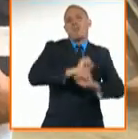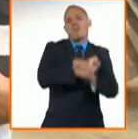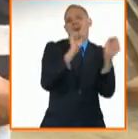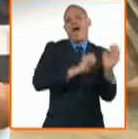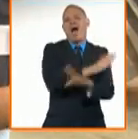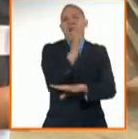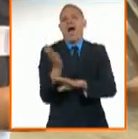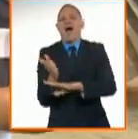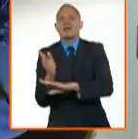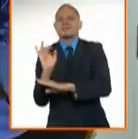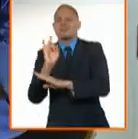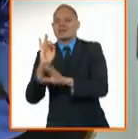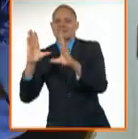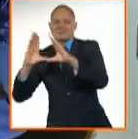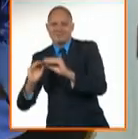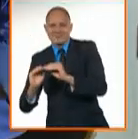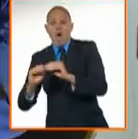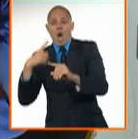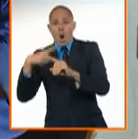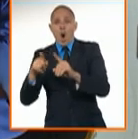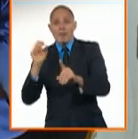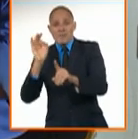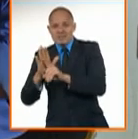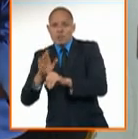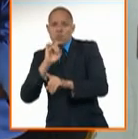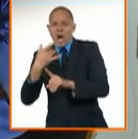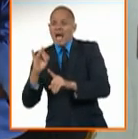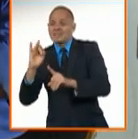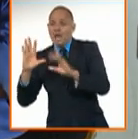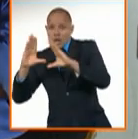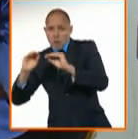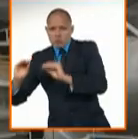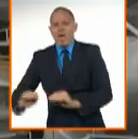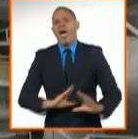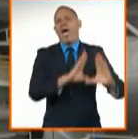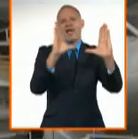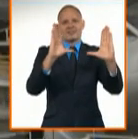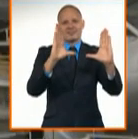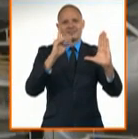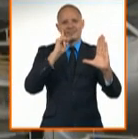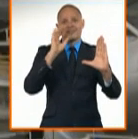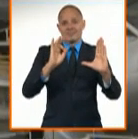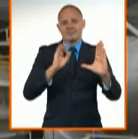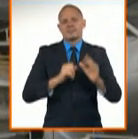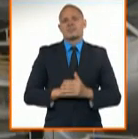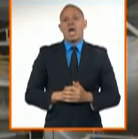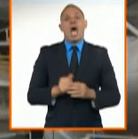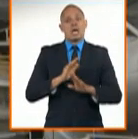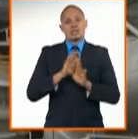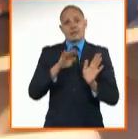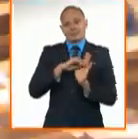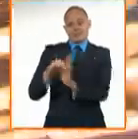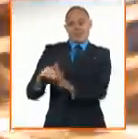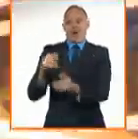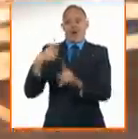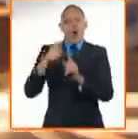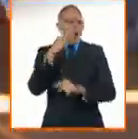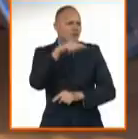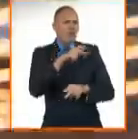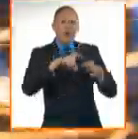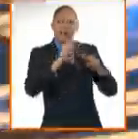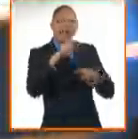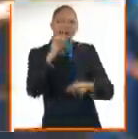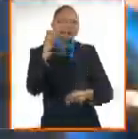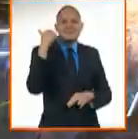a siete y media de la mañana mientras se cumplía el cronograma de la reparación en felton avanzaron los trabajos en el